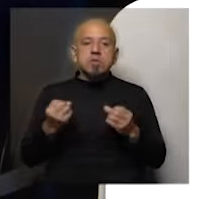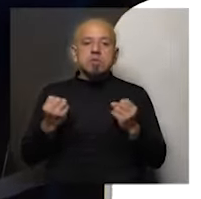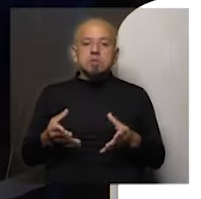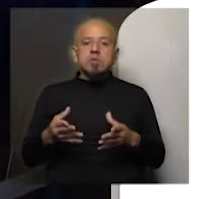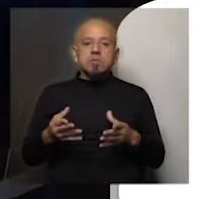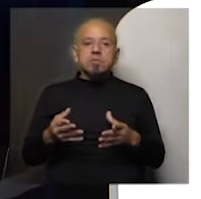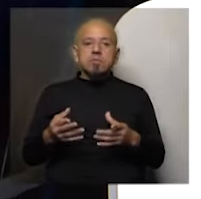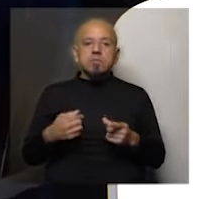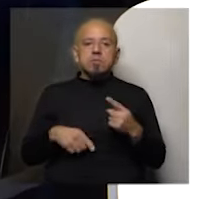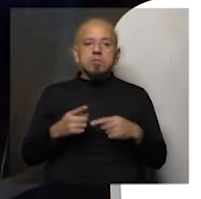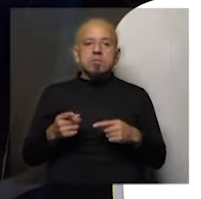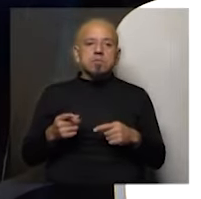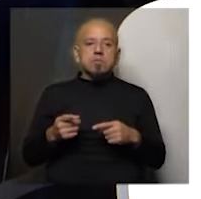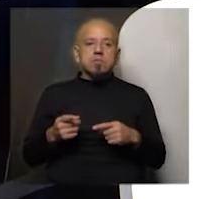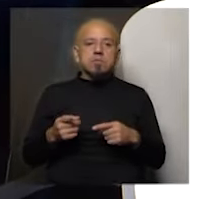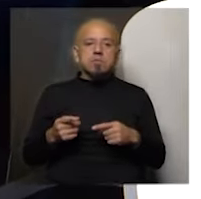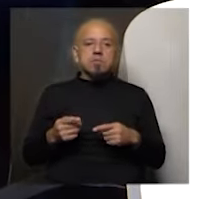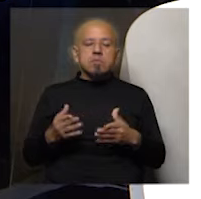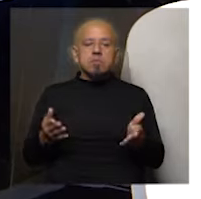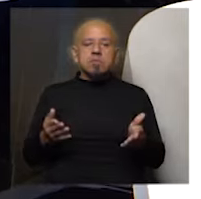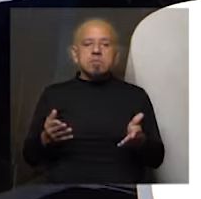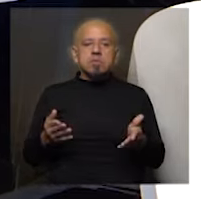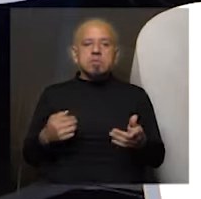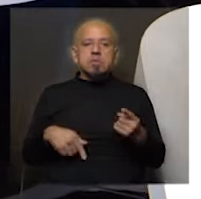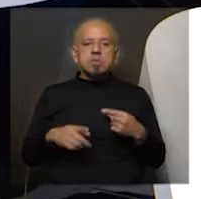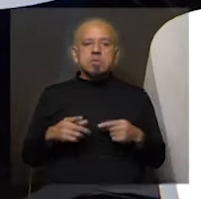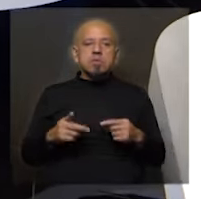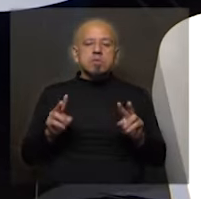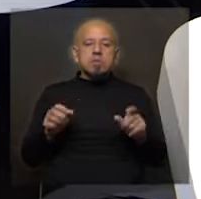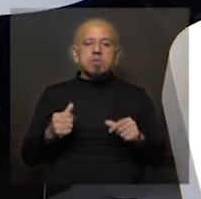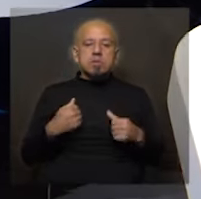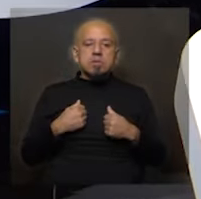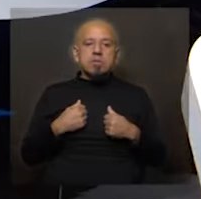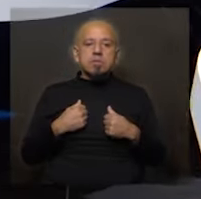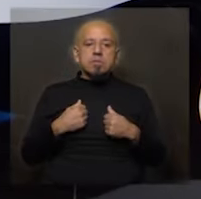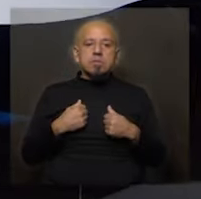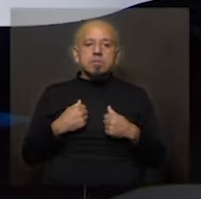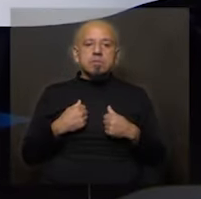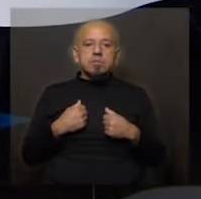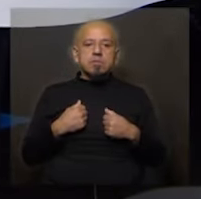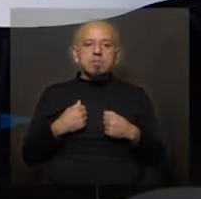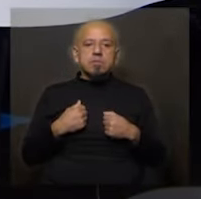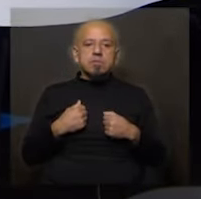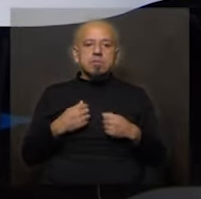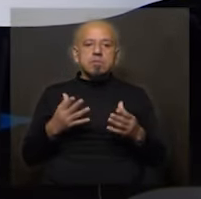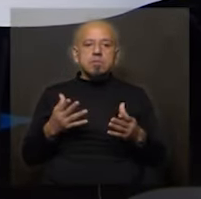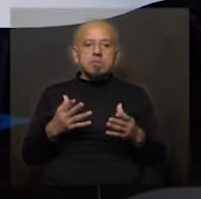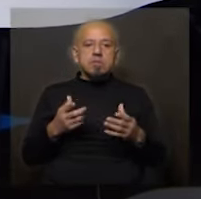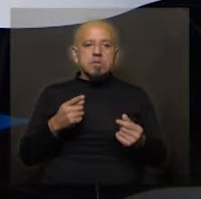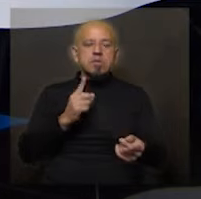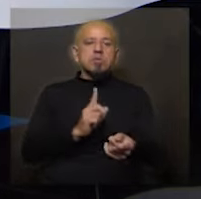no lo que le va a generar es otra vez una situación de intimidación No a la que está acostumbrada porque